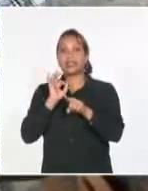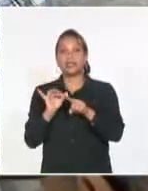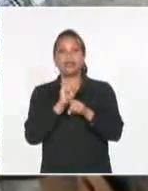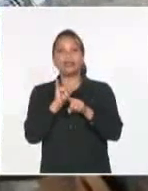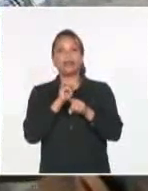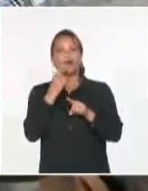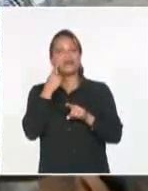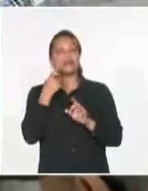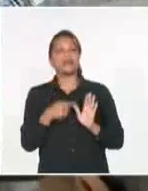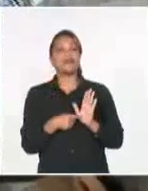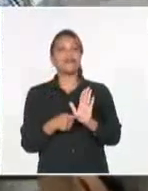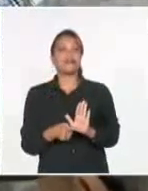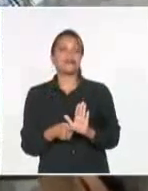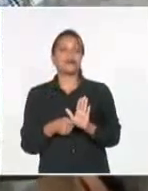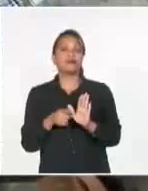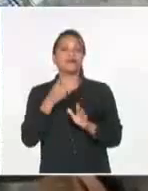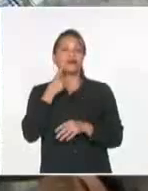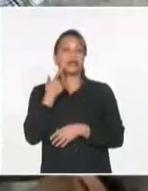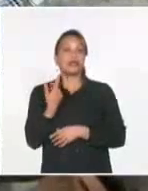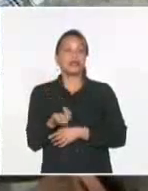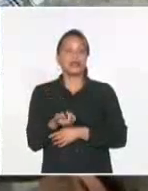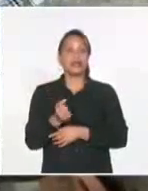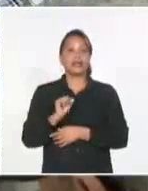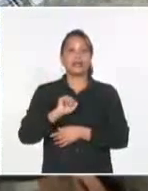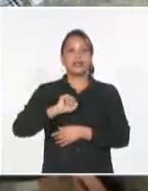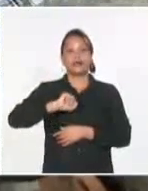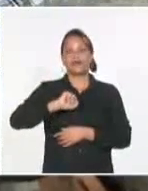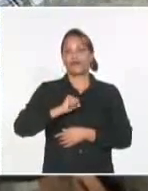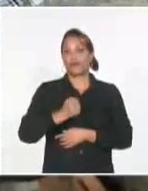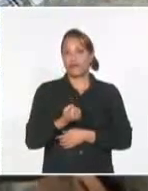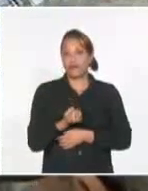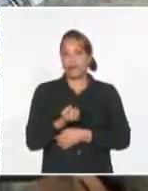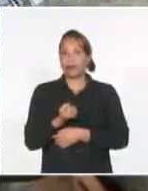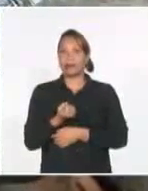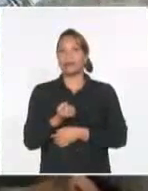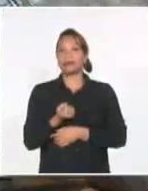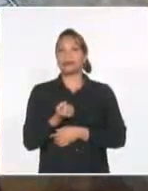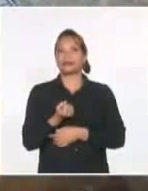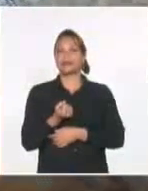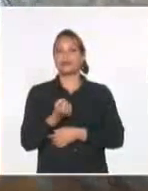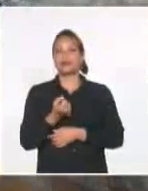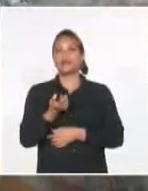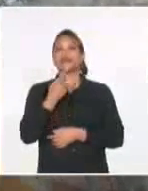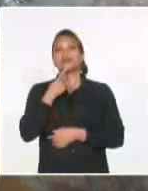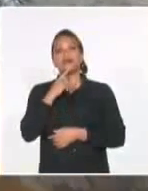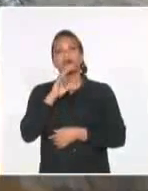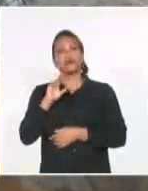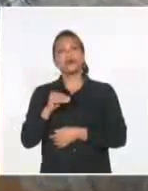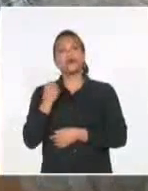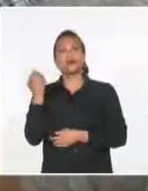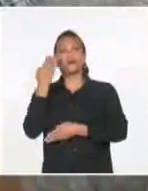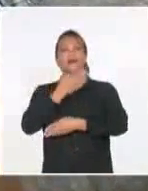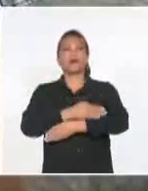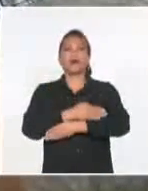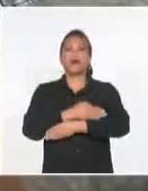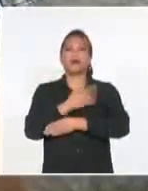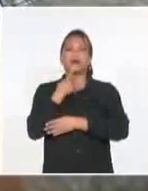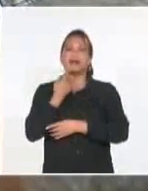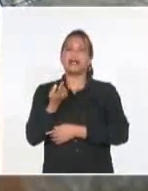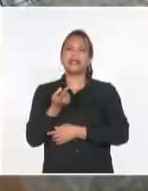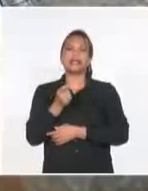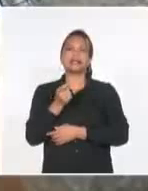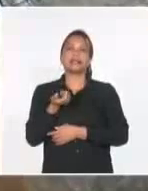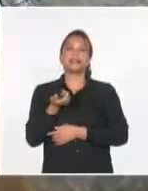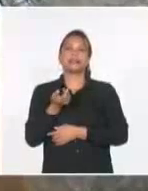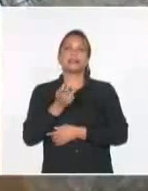arista más cruel y genocida, y califico al bloqueo de un acto de genocidio sobre la base de las